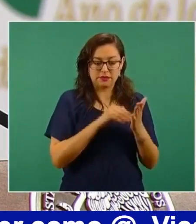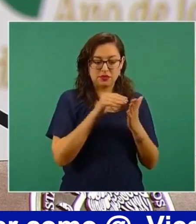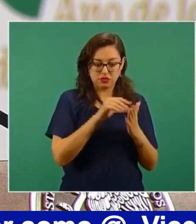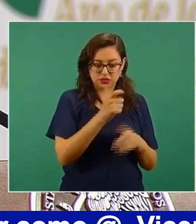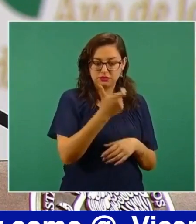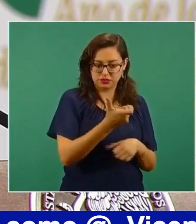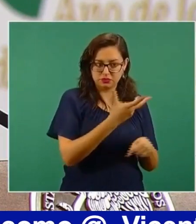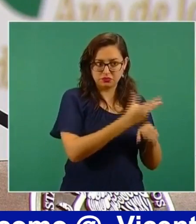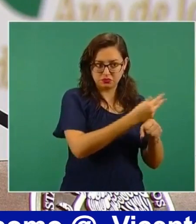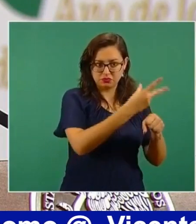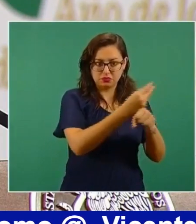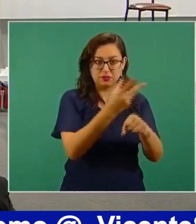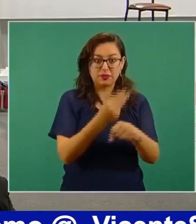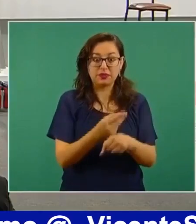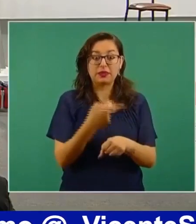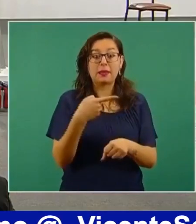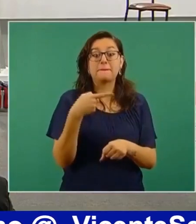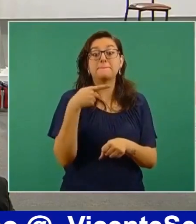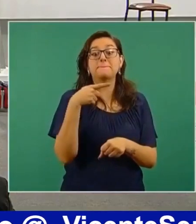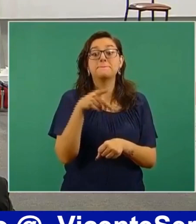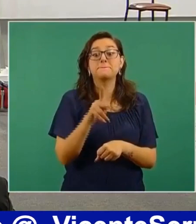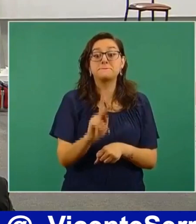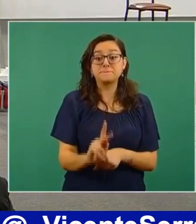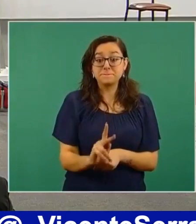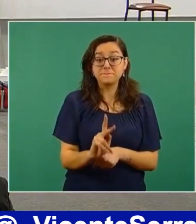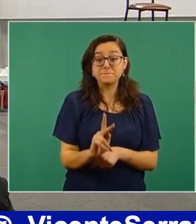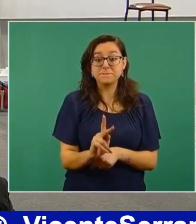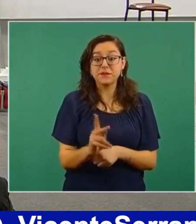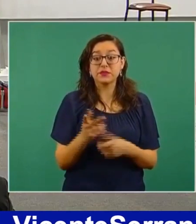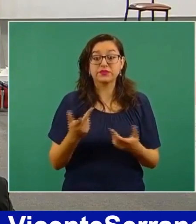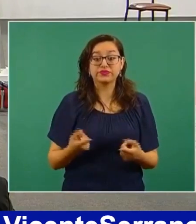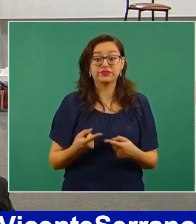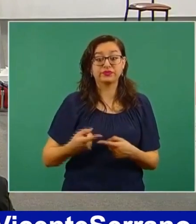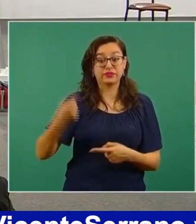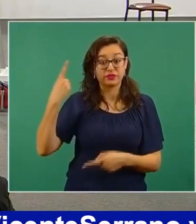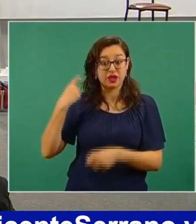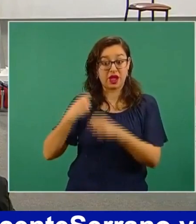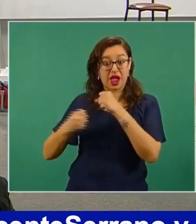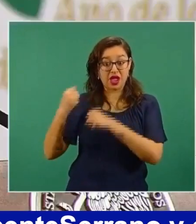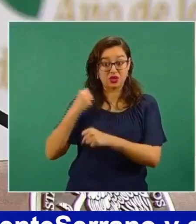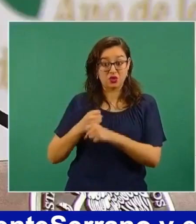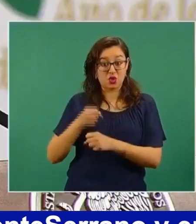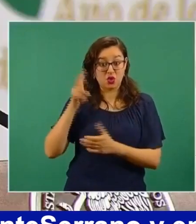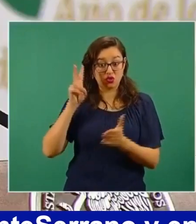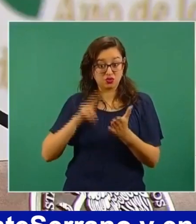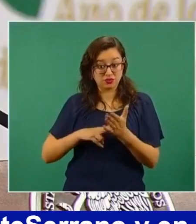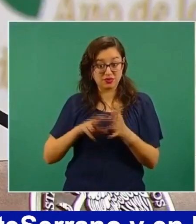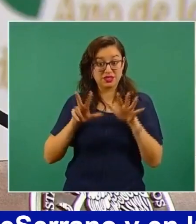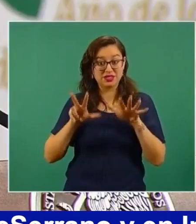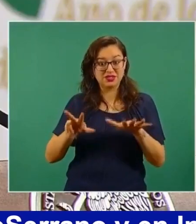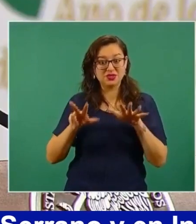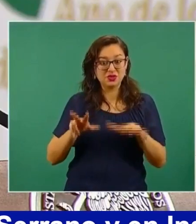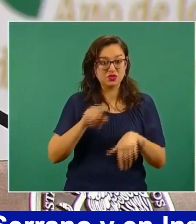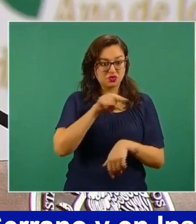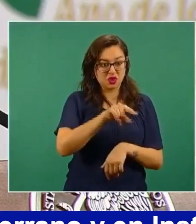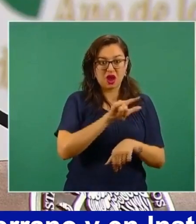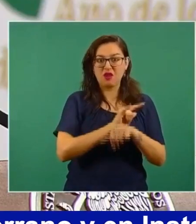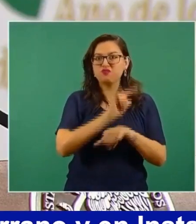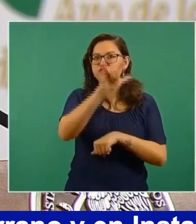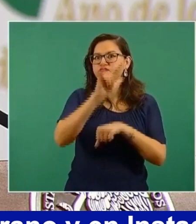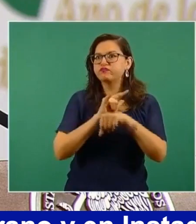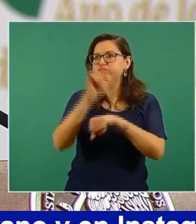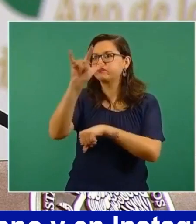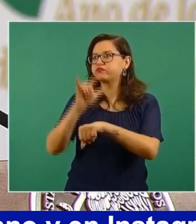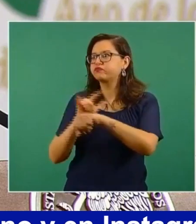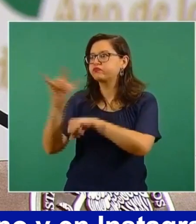costos que se realizaron durante los últimos 3 años y utilizando el 2018 como año base, tendríamos un costo